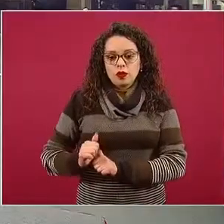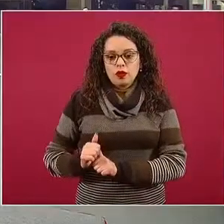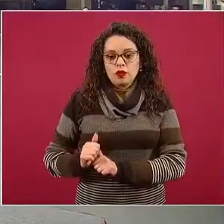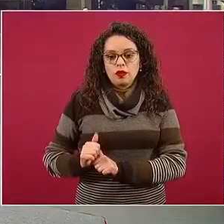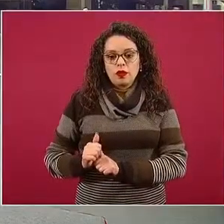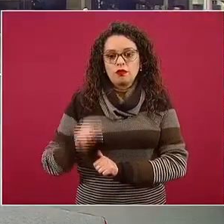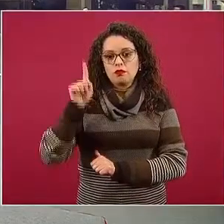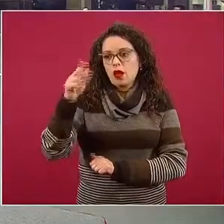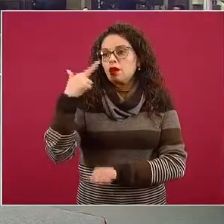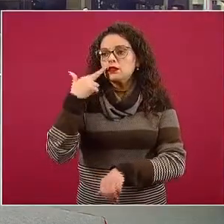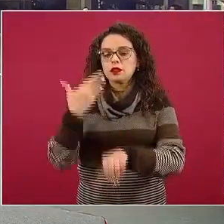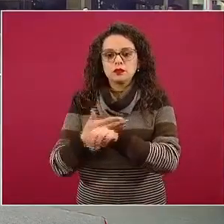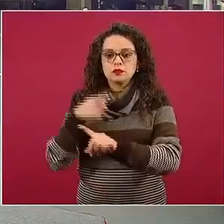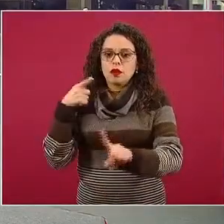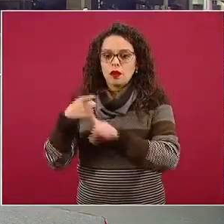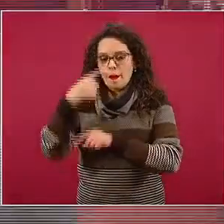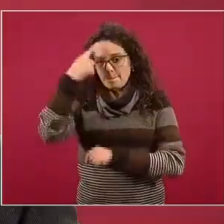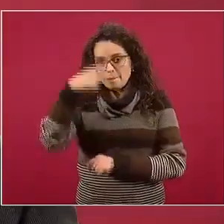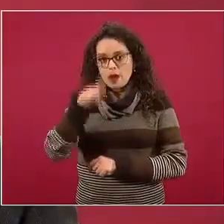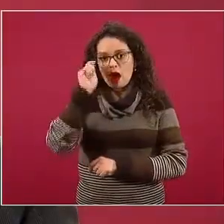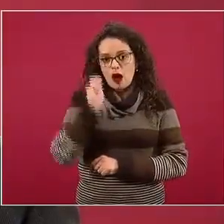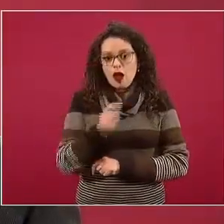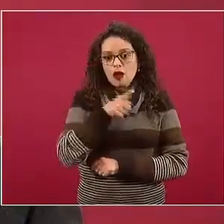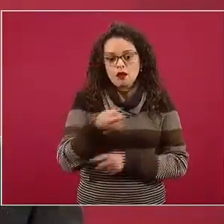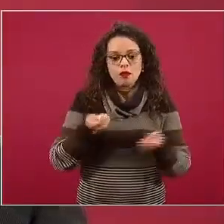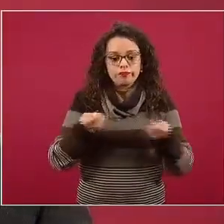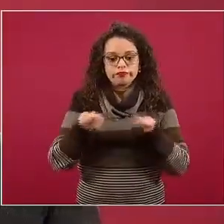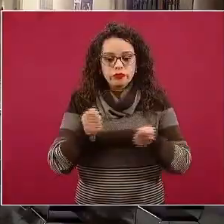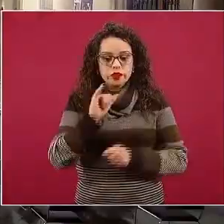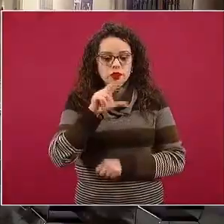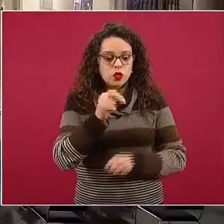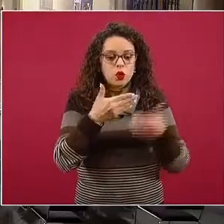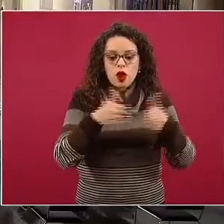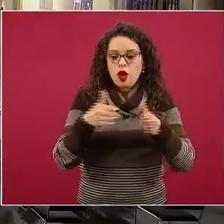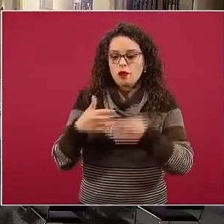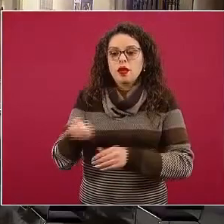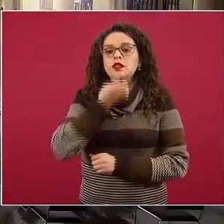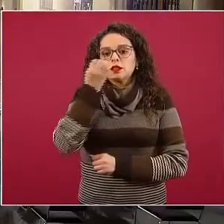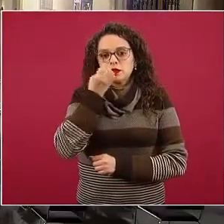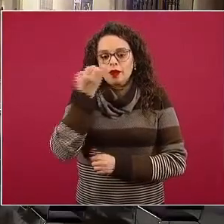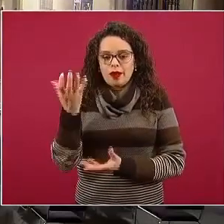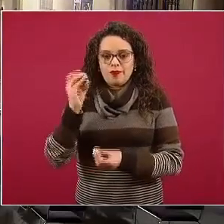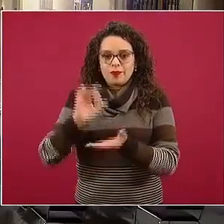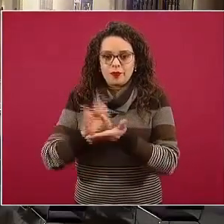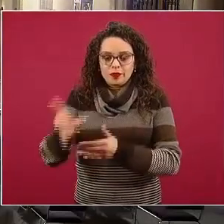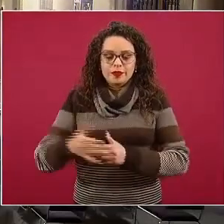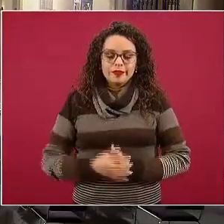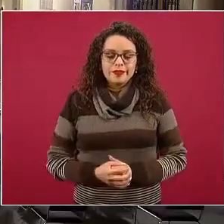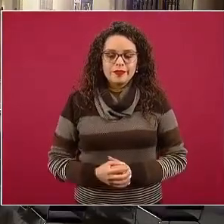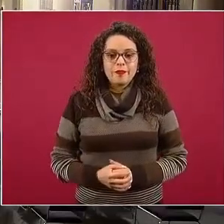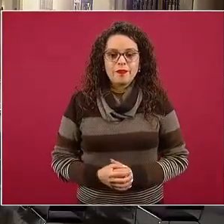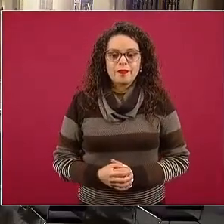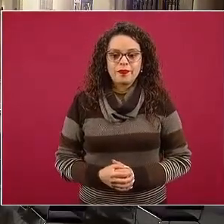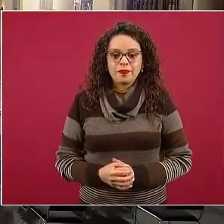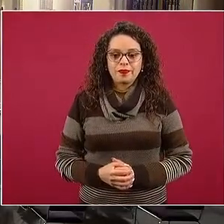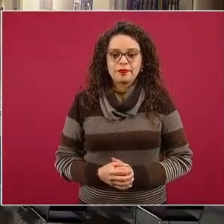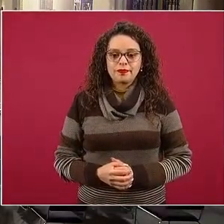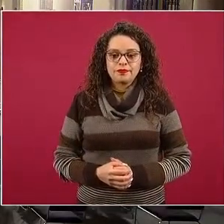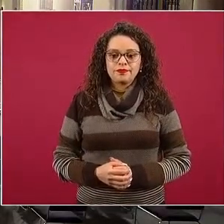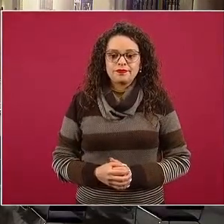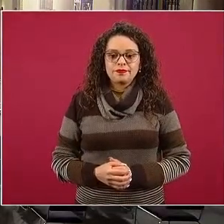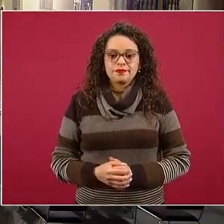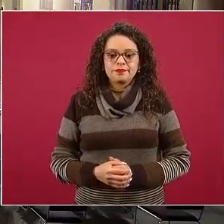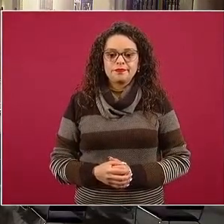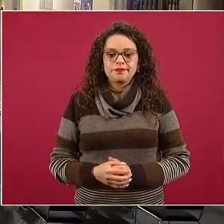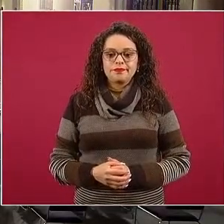a la que le corresponde la regulación de la apertura de las escuelas. Muchas gracias. Pues muy bien, ya otra vez dejamos a Arturo